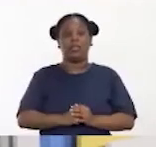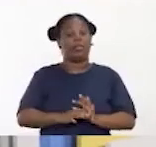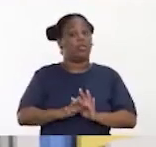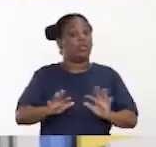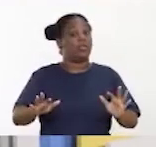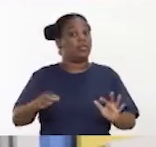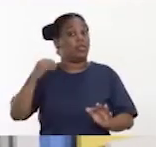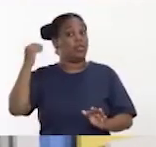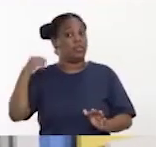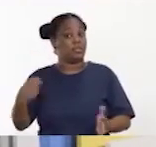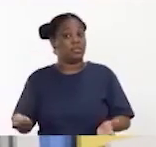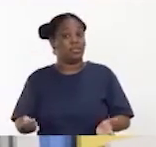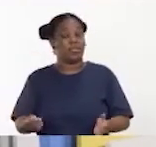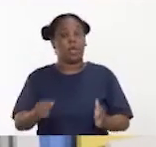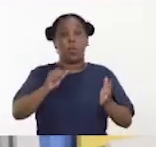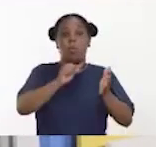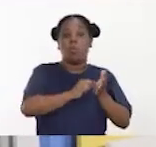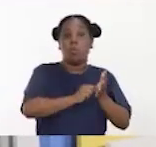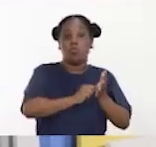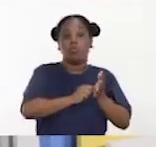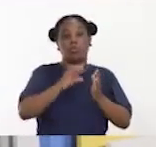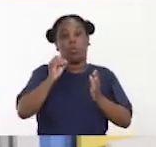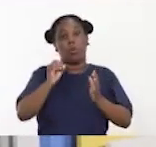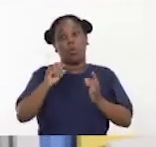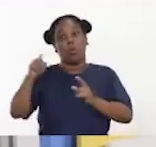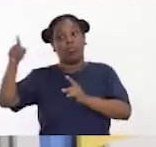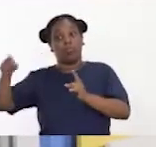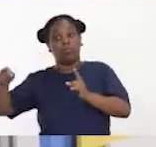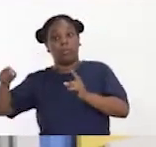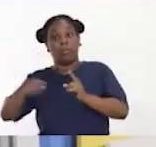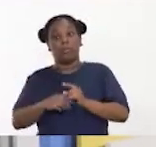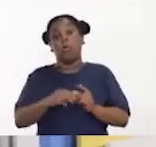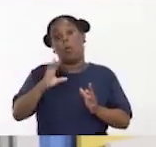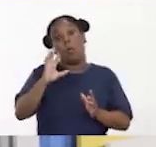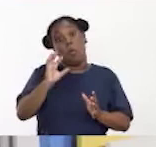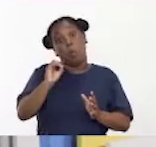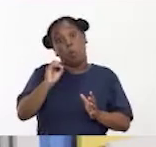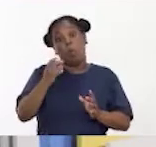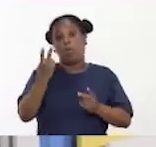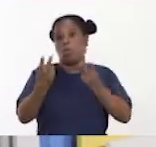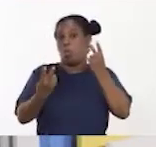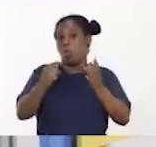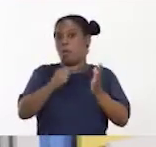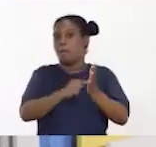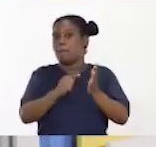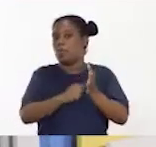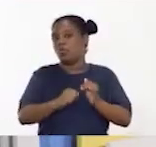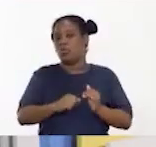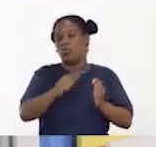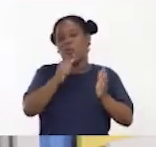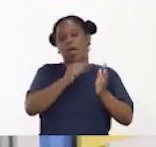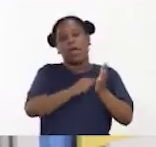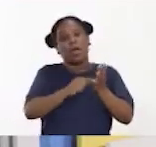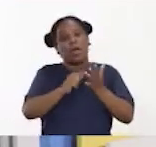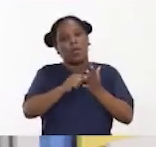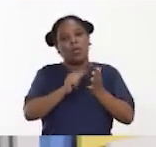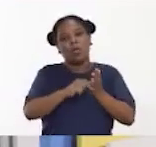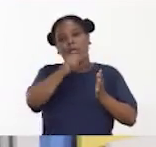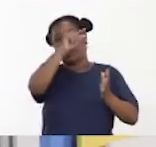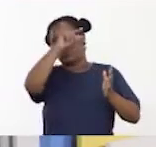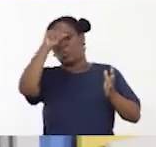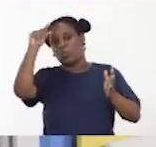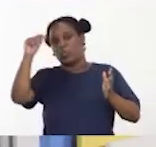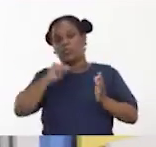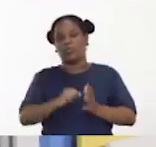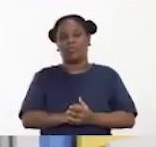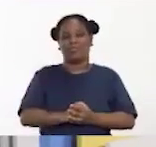sea teniendo un punto y la pendiente, ya sea teniendo los dos puntos, calculando su pendiente y escribiendo